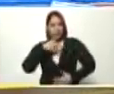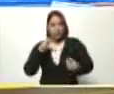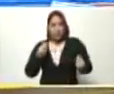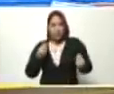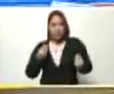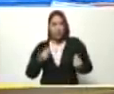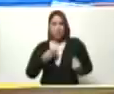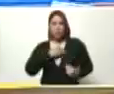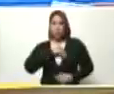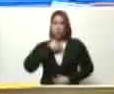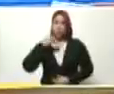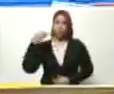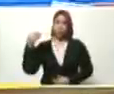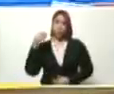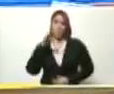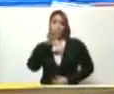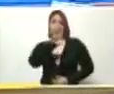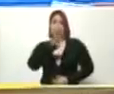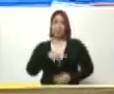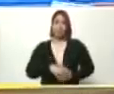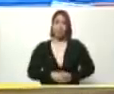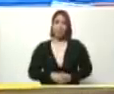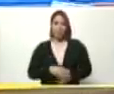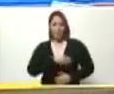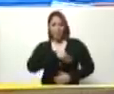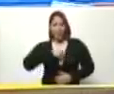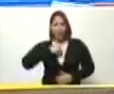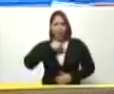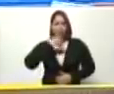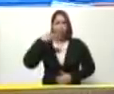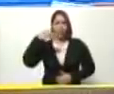el espíritu del país, el alma nacional.